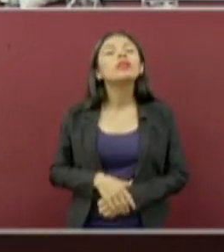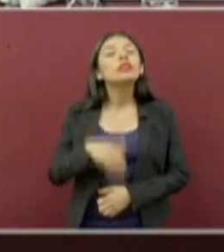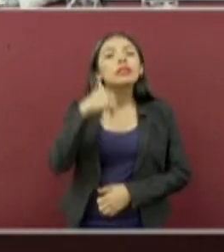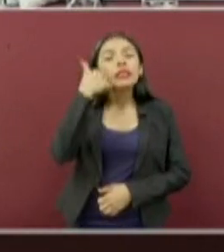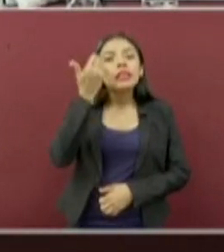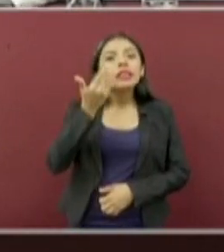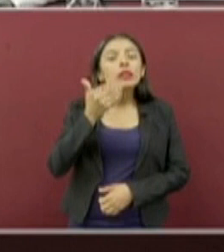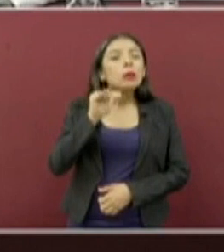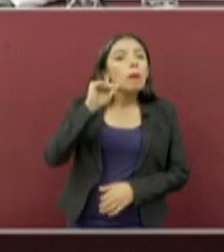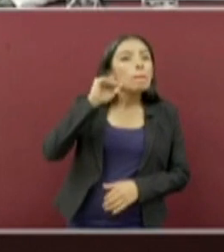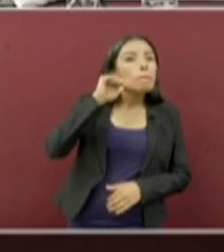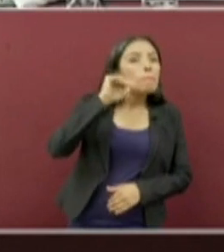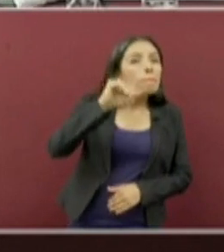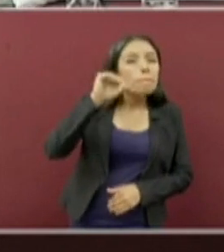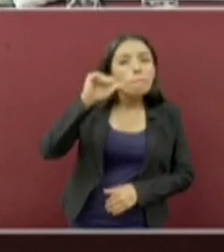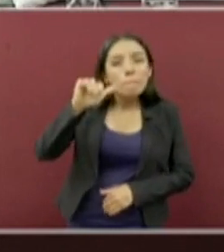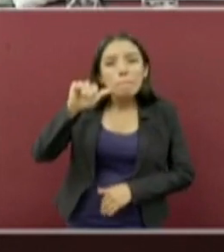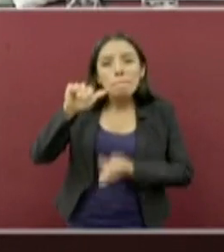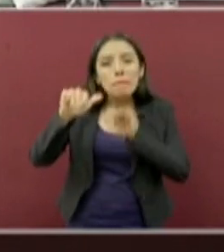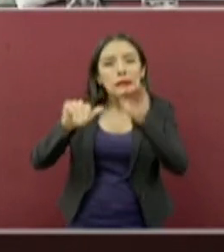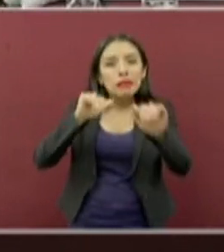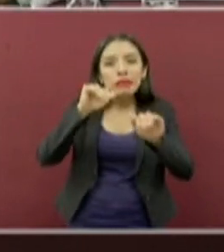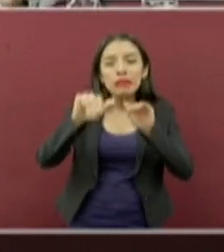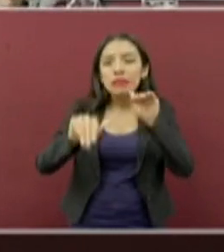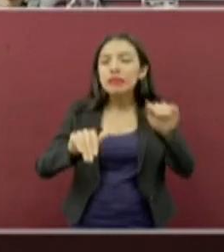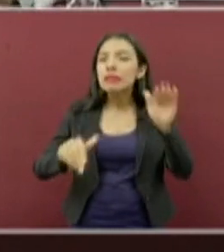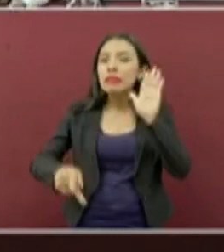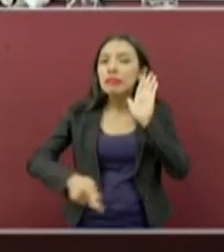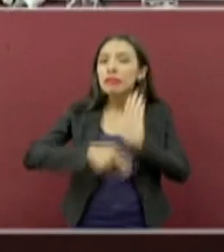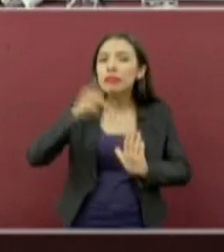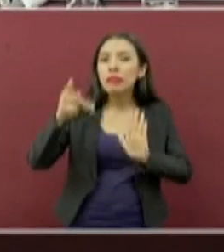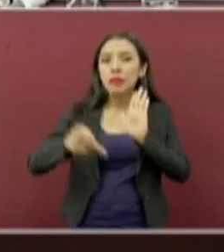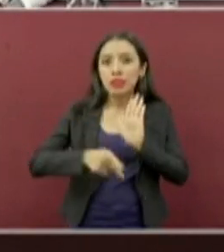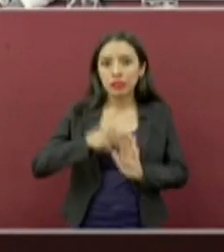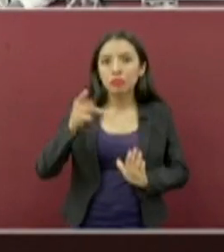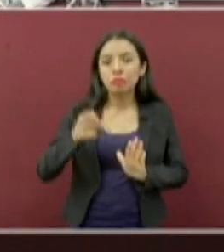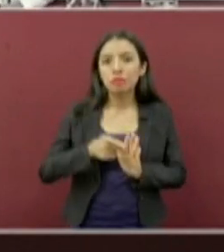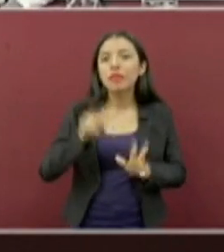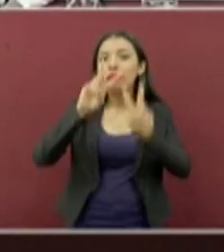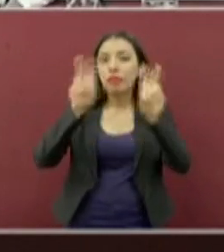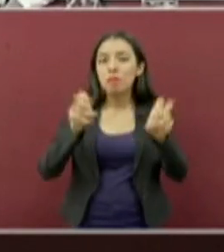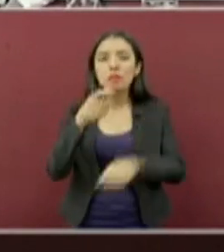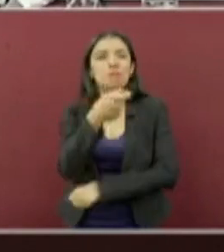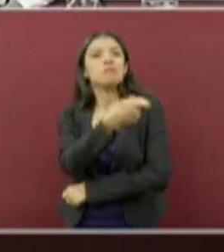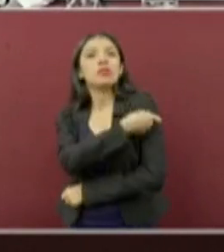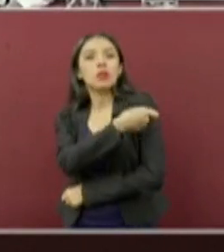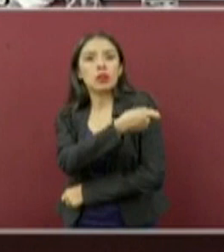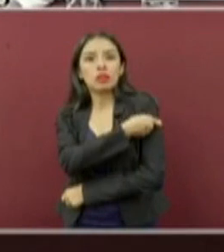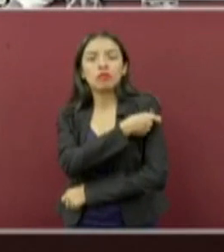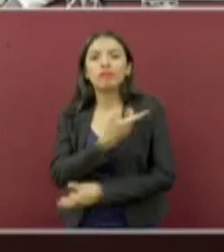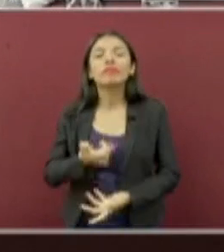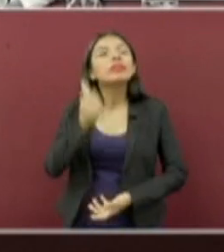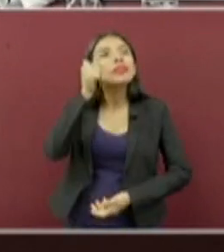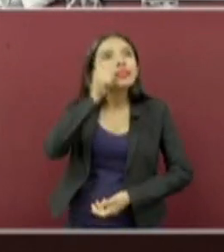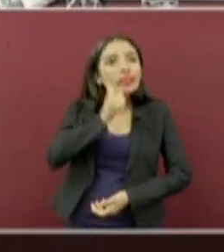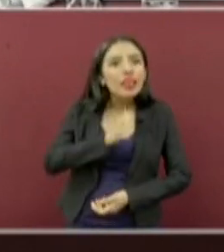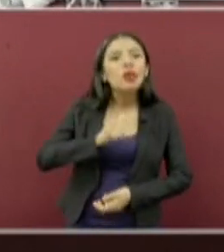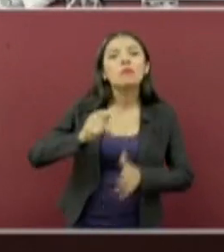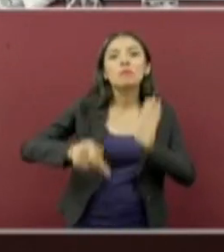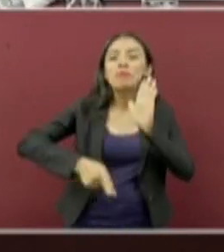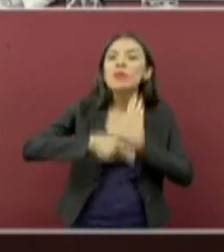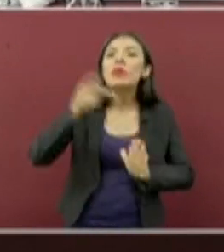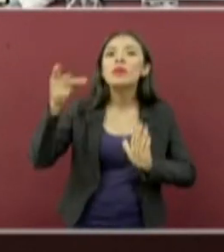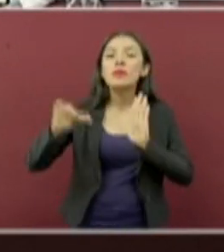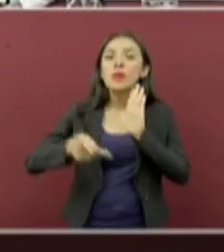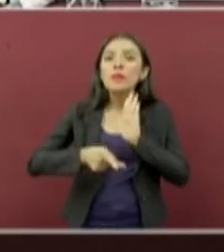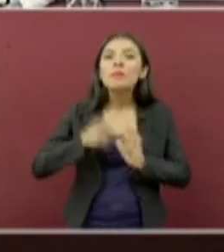insistir en la importancia de la vacunación. Los hemos hecho reiteradamente.